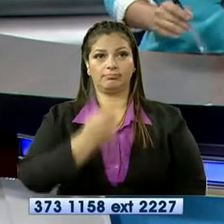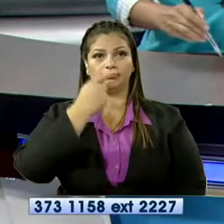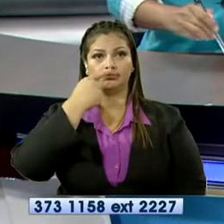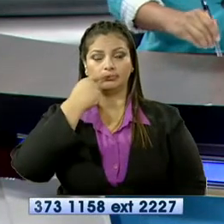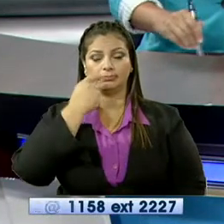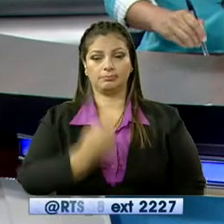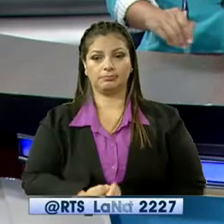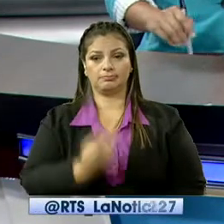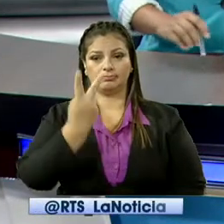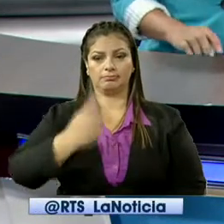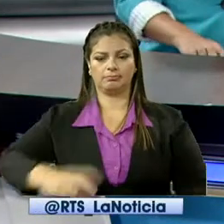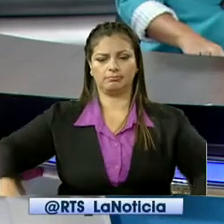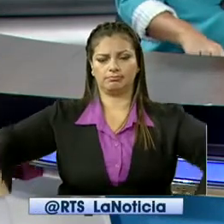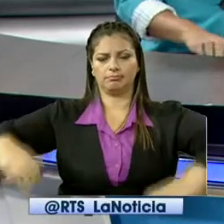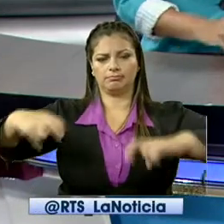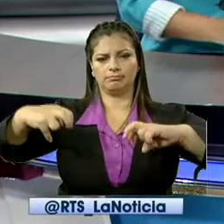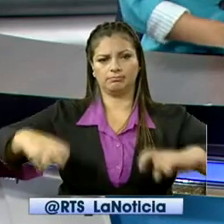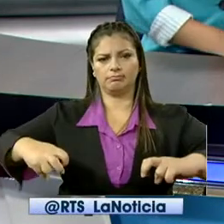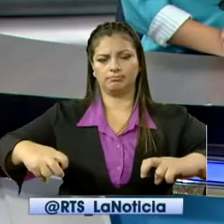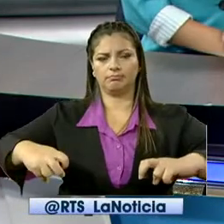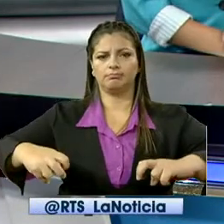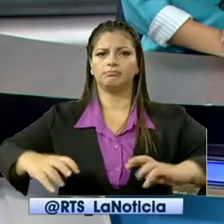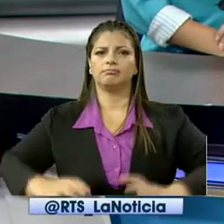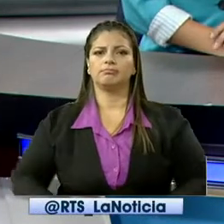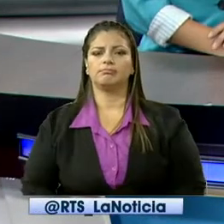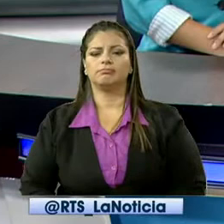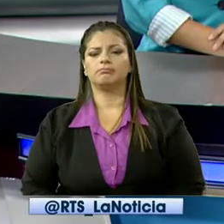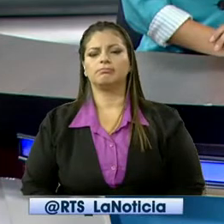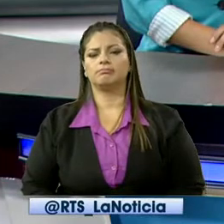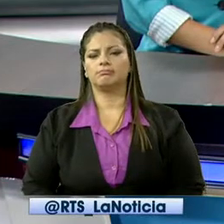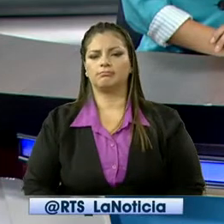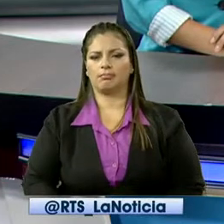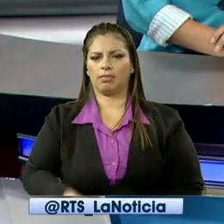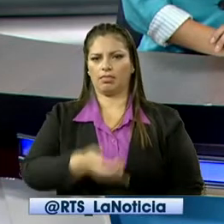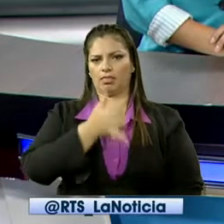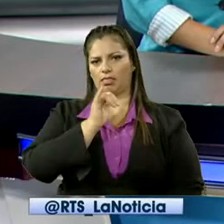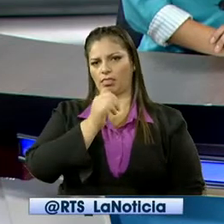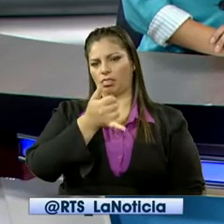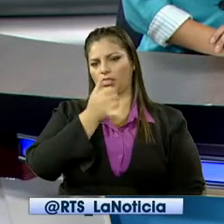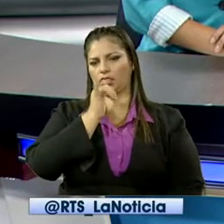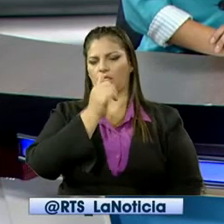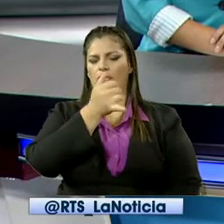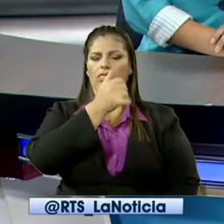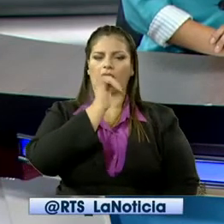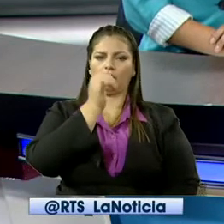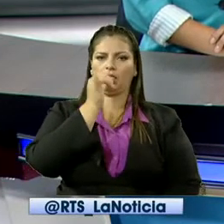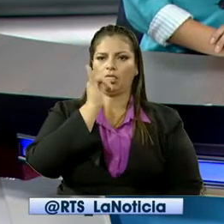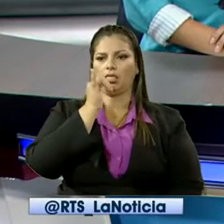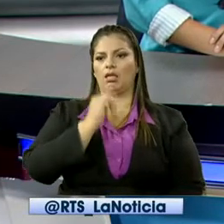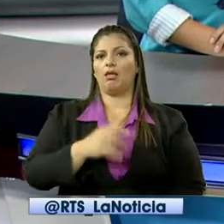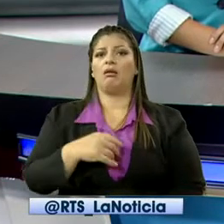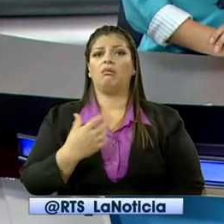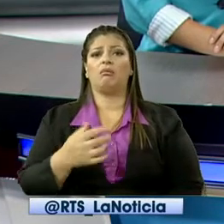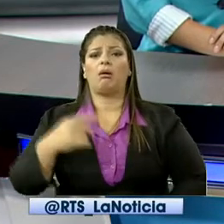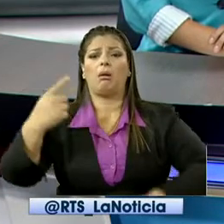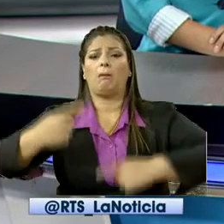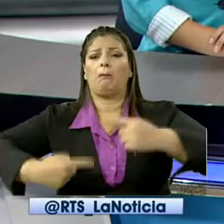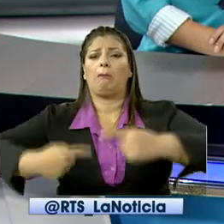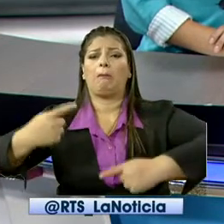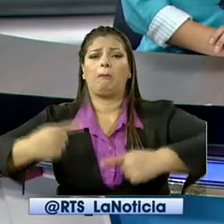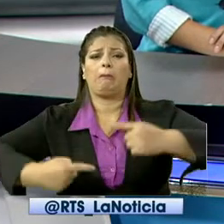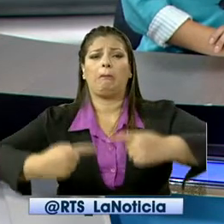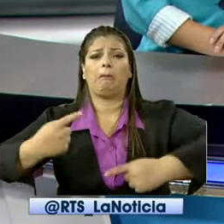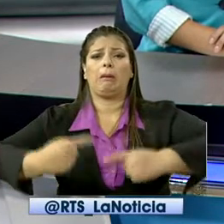Según la policía, el autor de la agresión utilizó un machete y todo se habría originado por el reclamo por